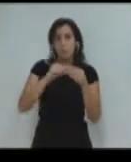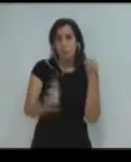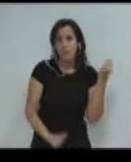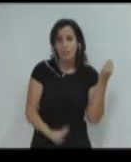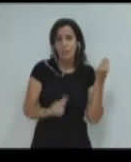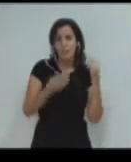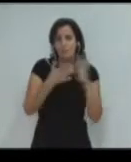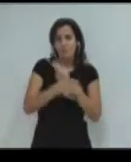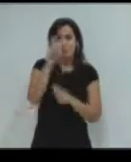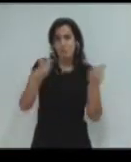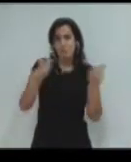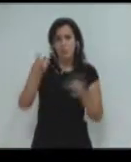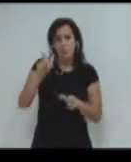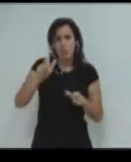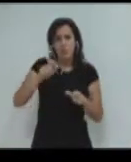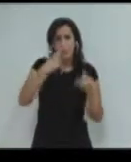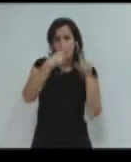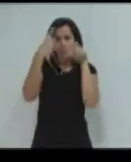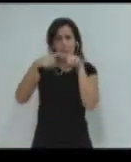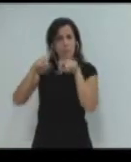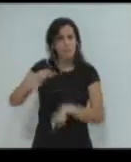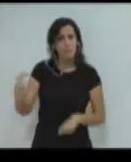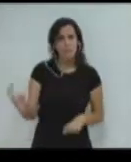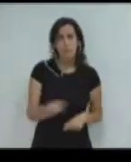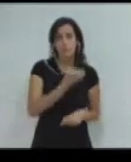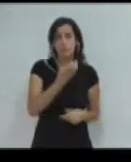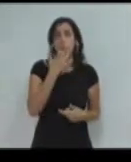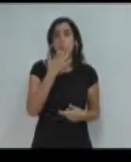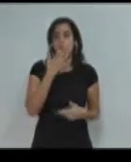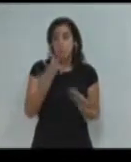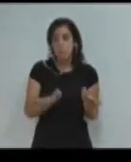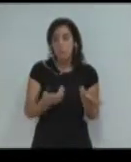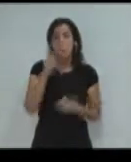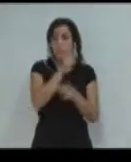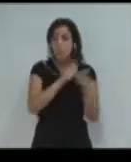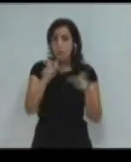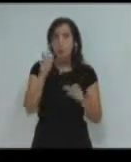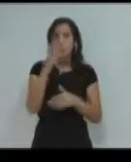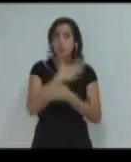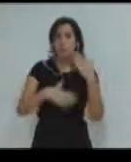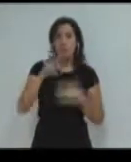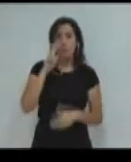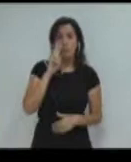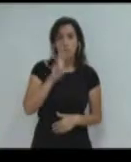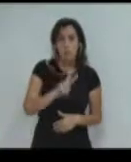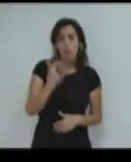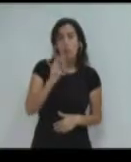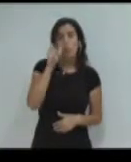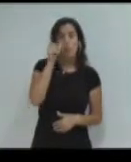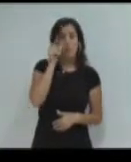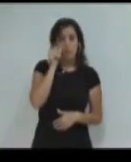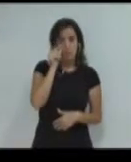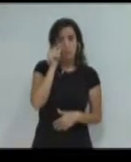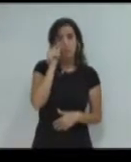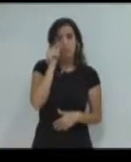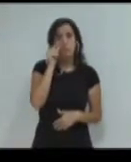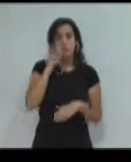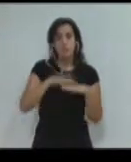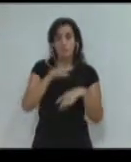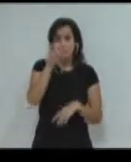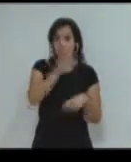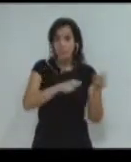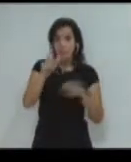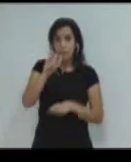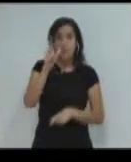es una amplia variedad de personas. Entre ellas hay personas que tienen discapacidad visual o baja visión, para los